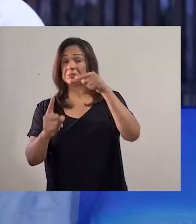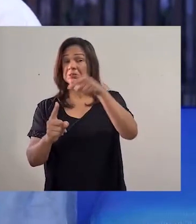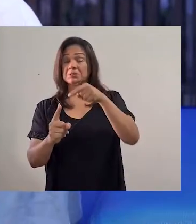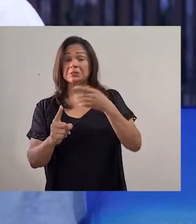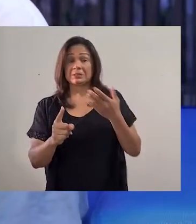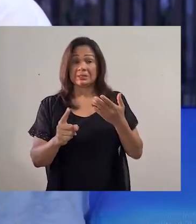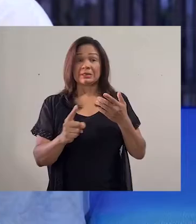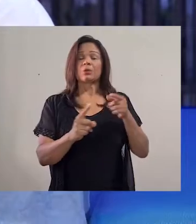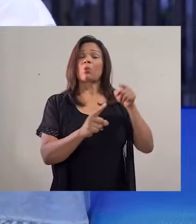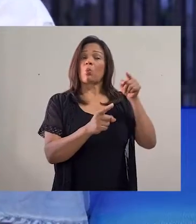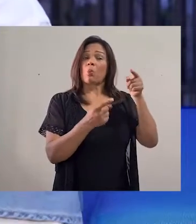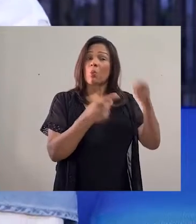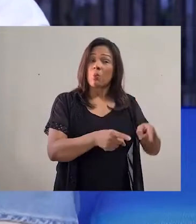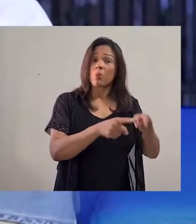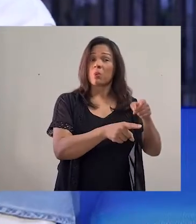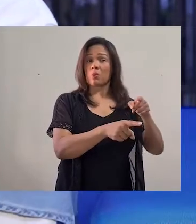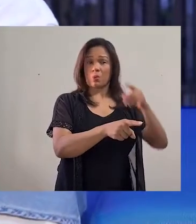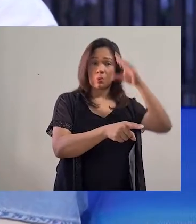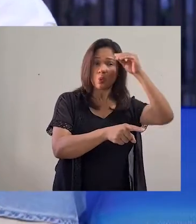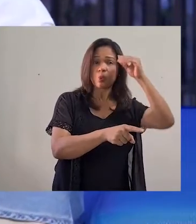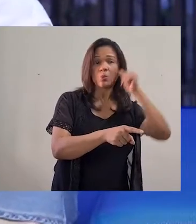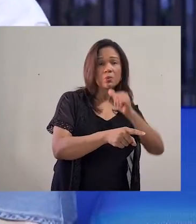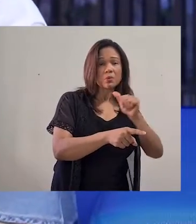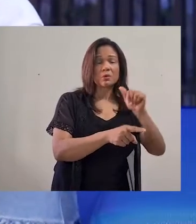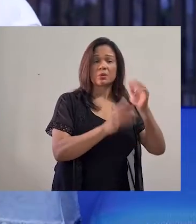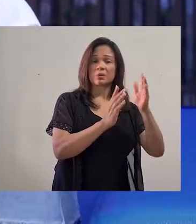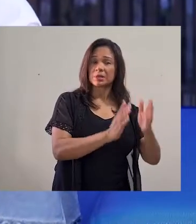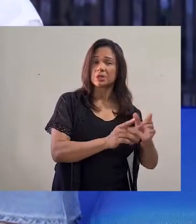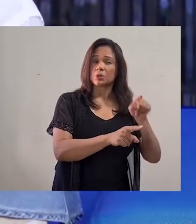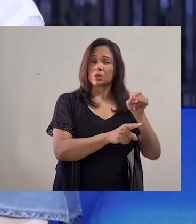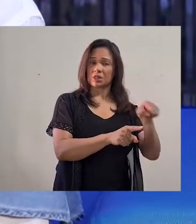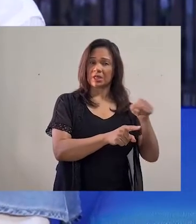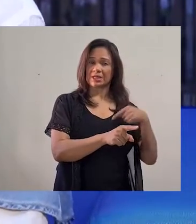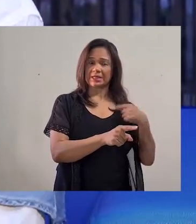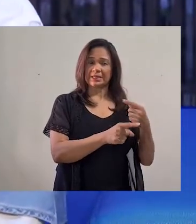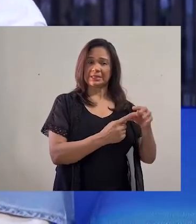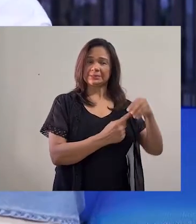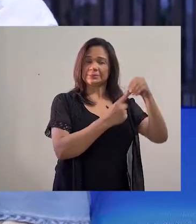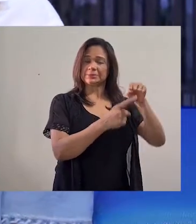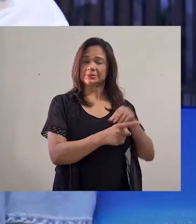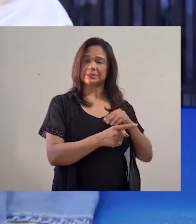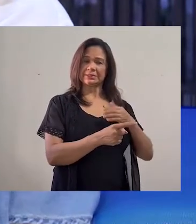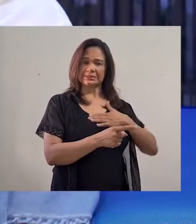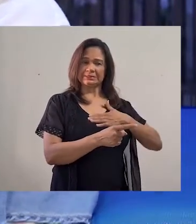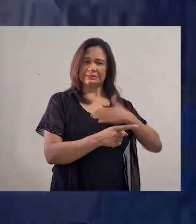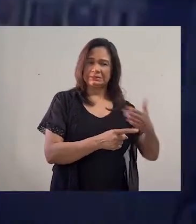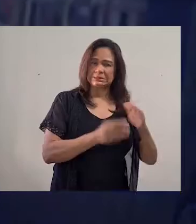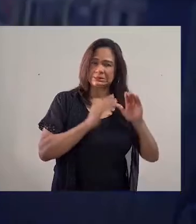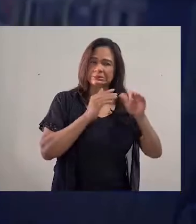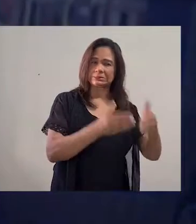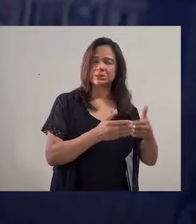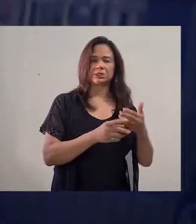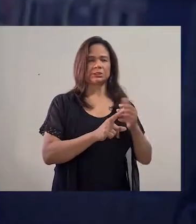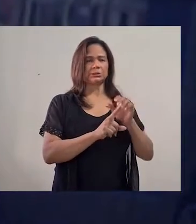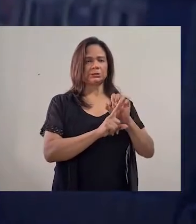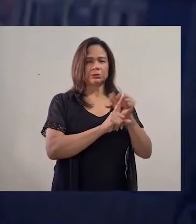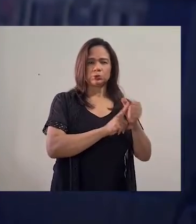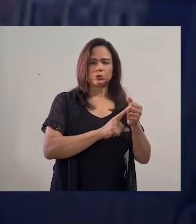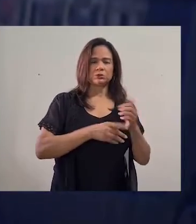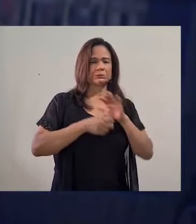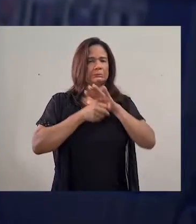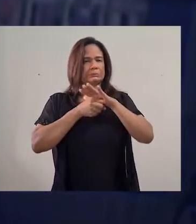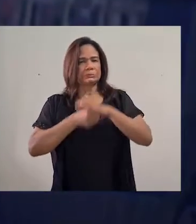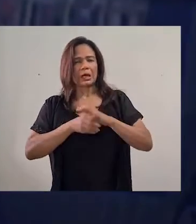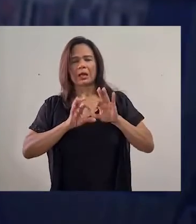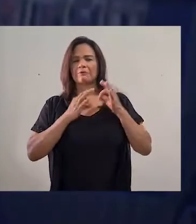necesidades especiales. Uh-huh. Pero cuando tenemos un niño que requiere ese extra de nosotros, pues genera muchas